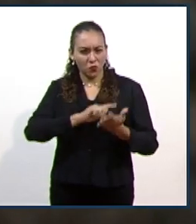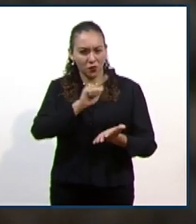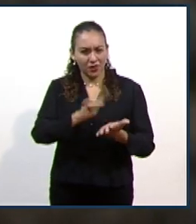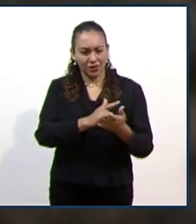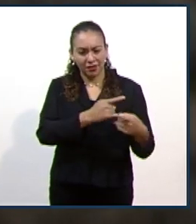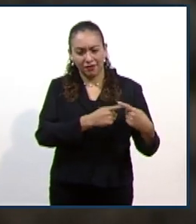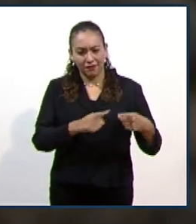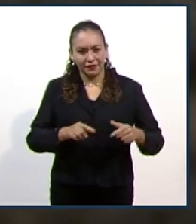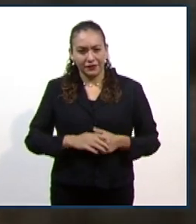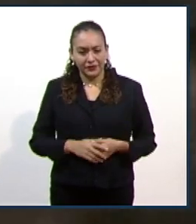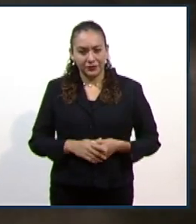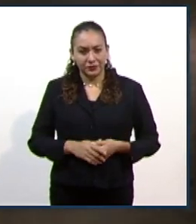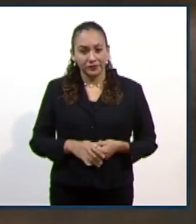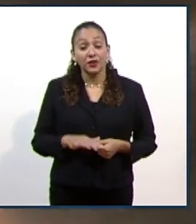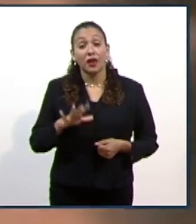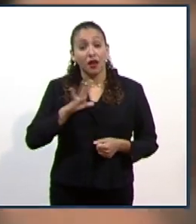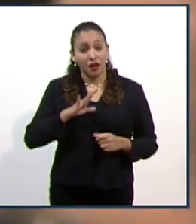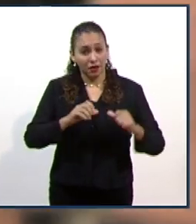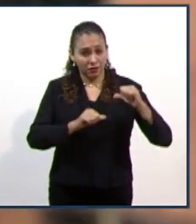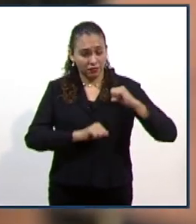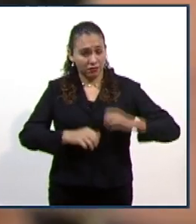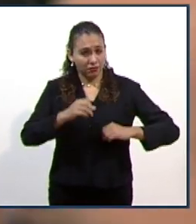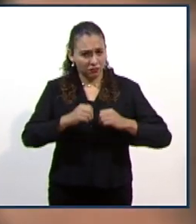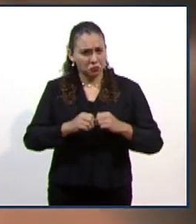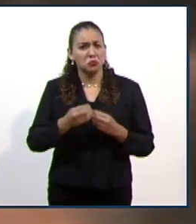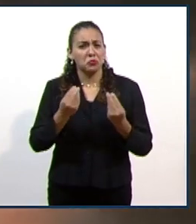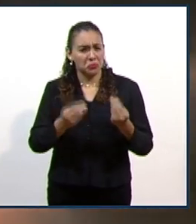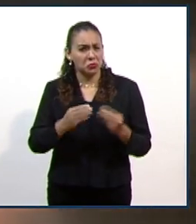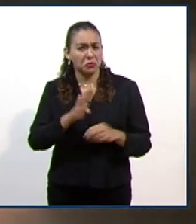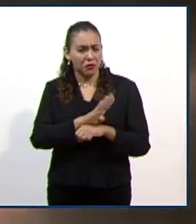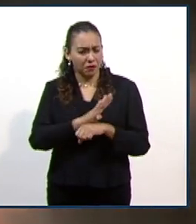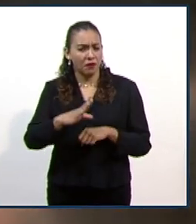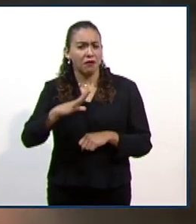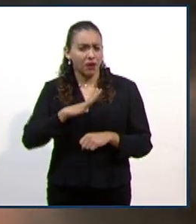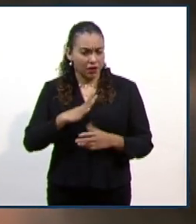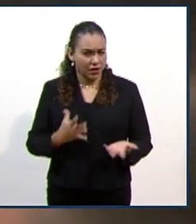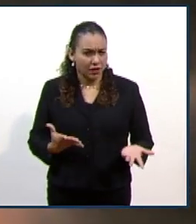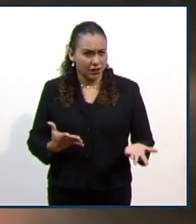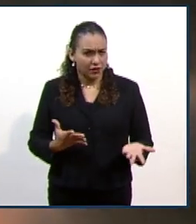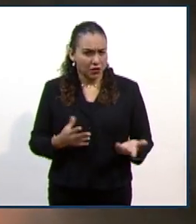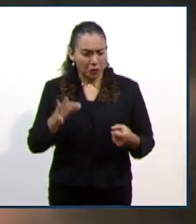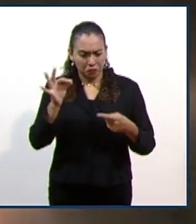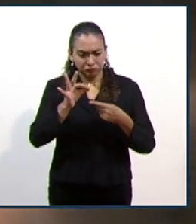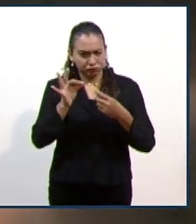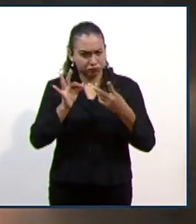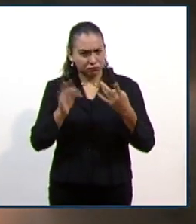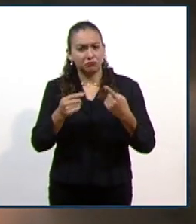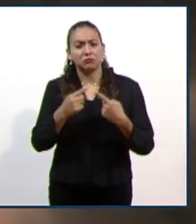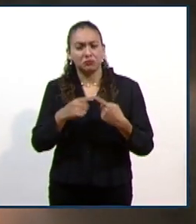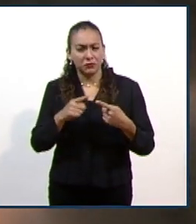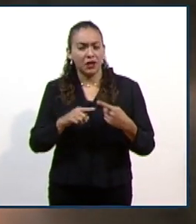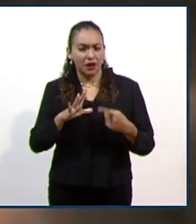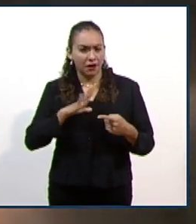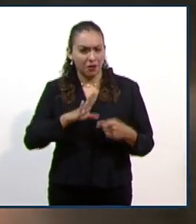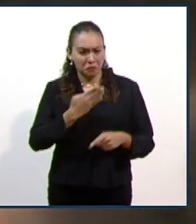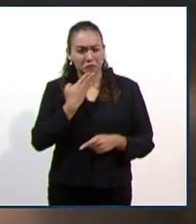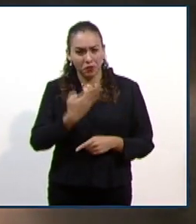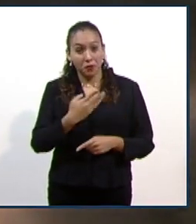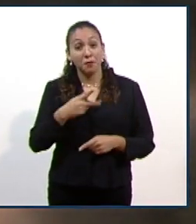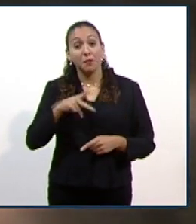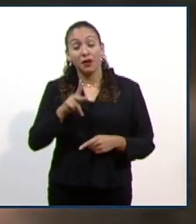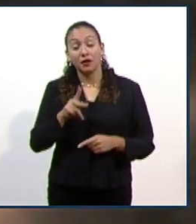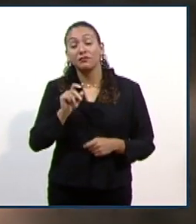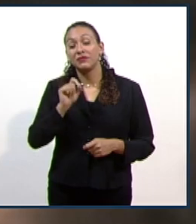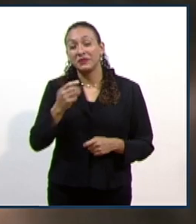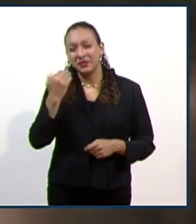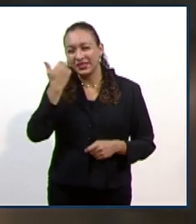muchas cosas que pueden rescatarse del sistema que hoy en día tenemos, pero el objetivo es maximizar el principio de